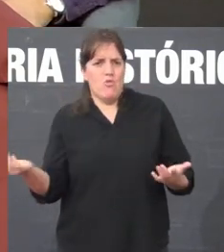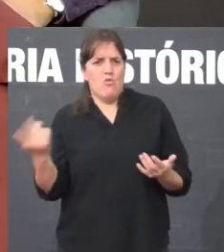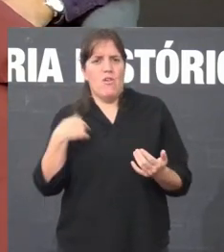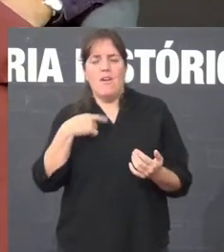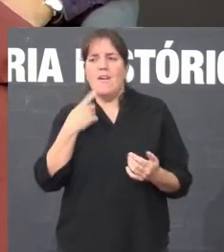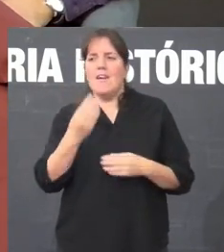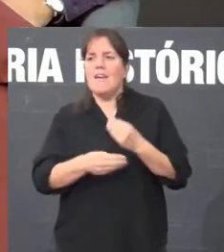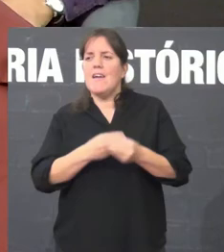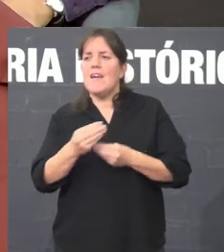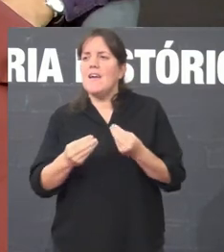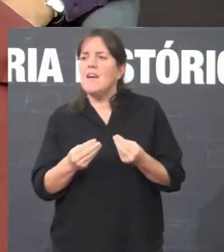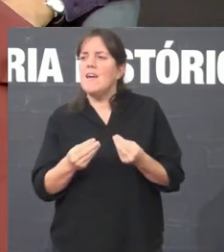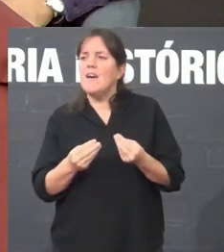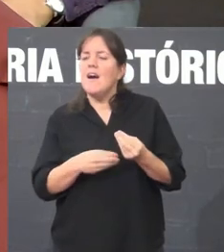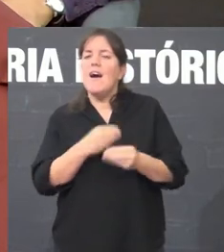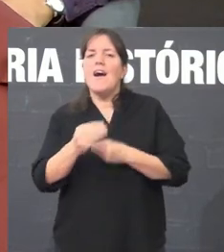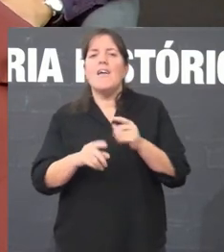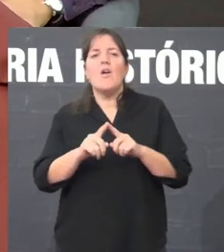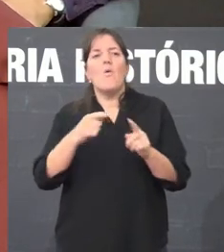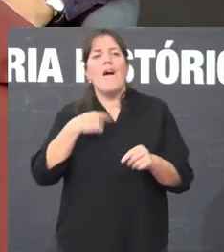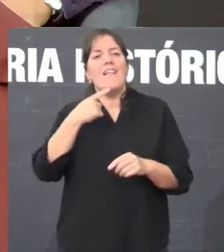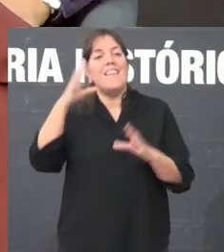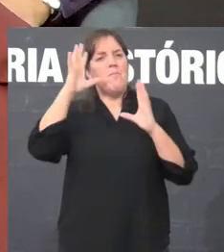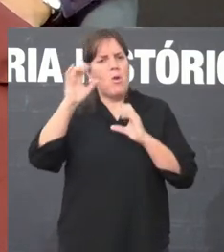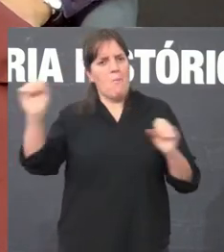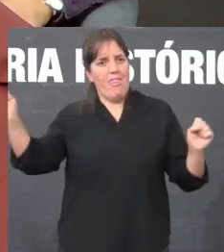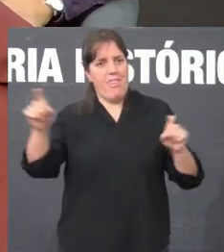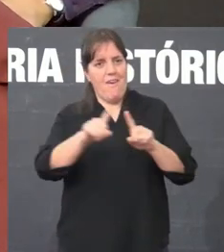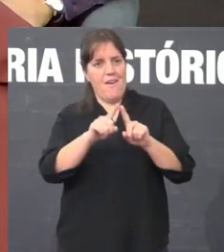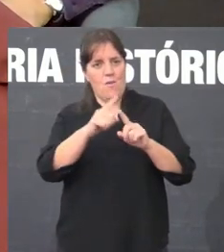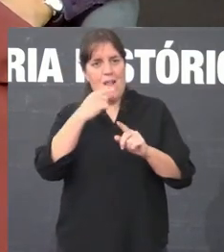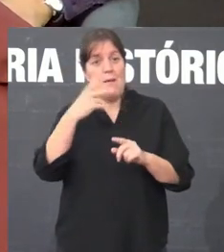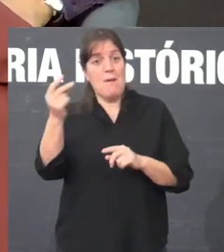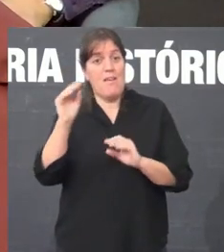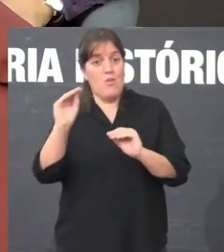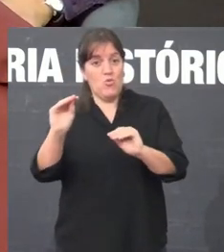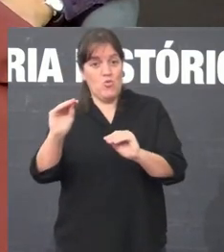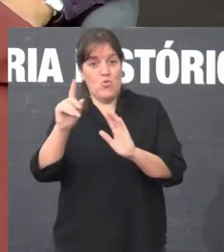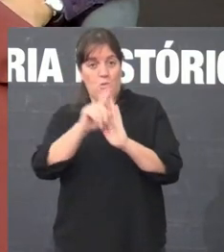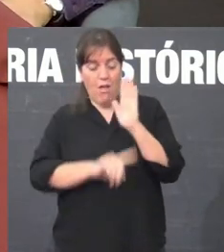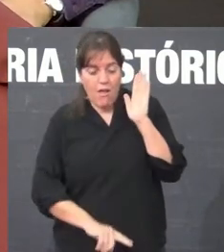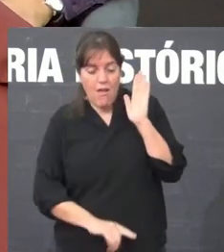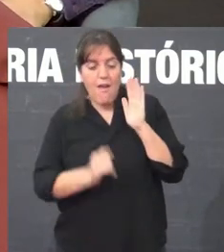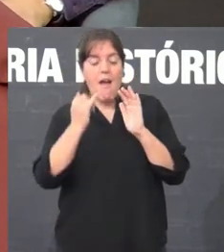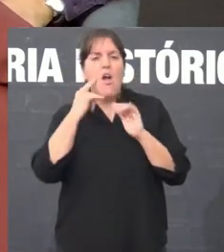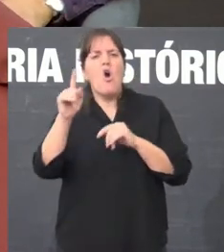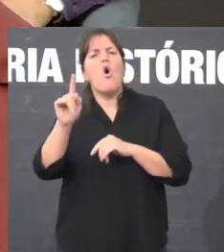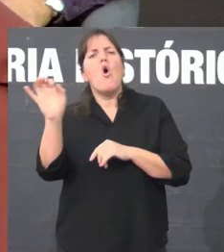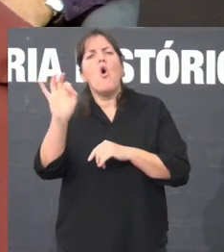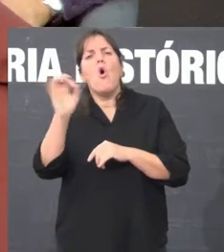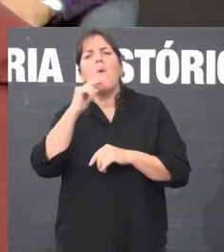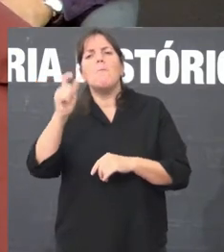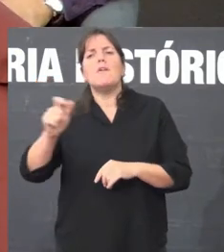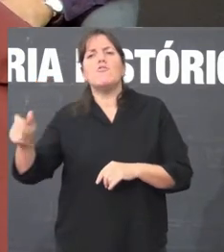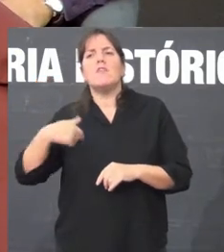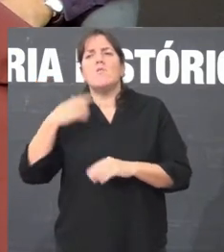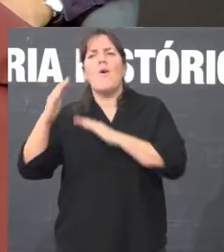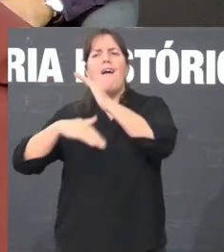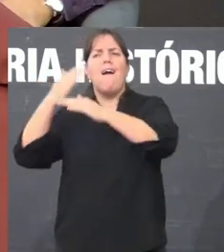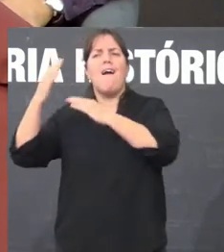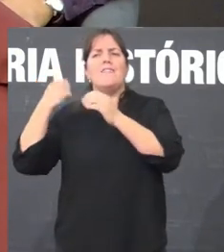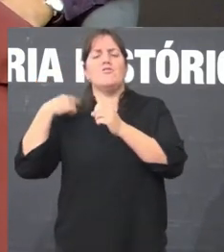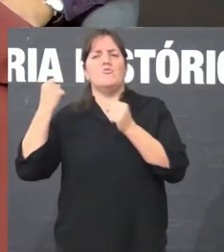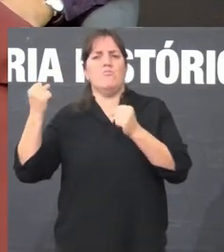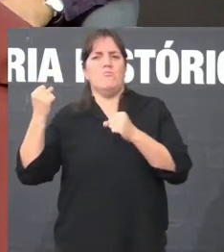la democracia, a la diplomacia, o los grandes, los altos cargos de los